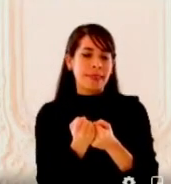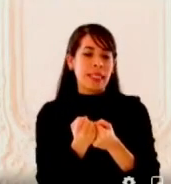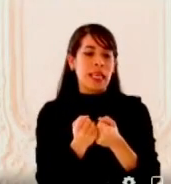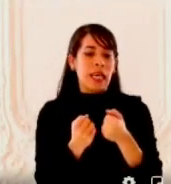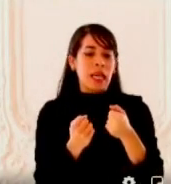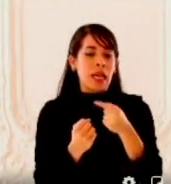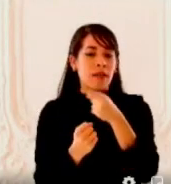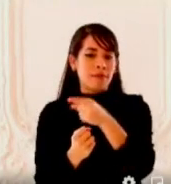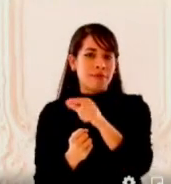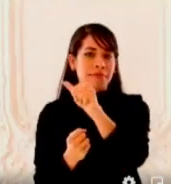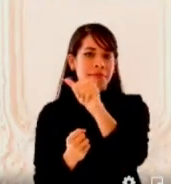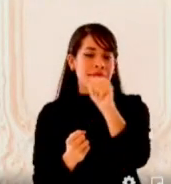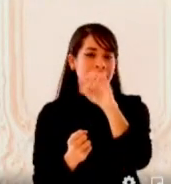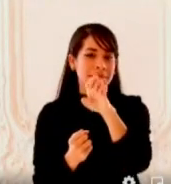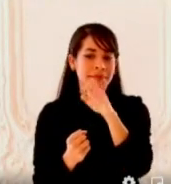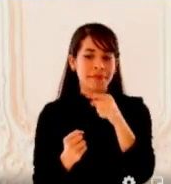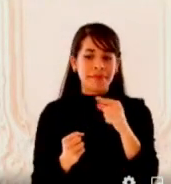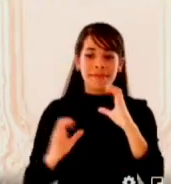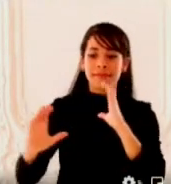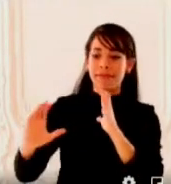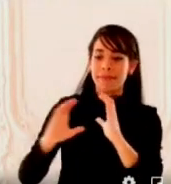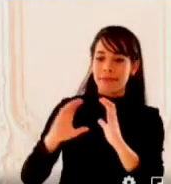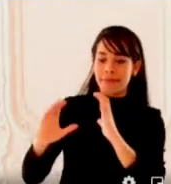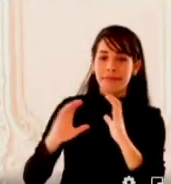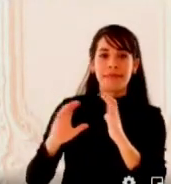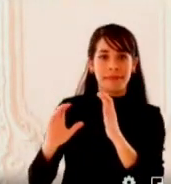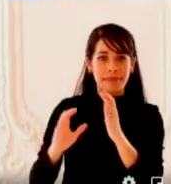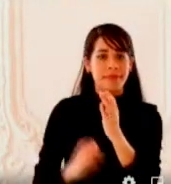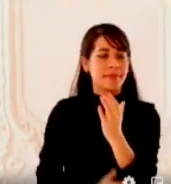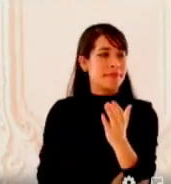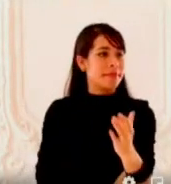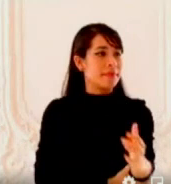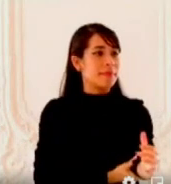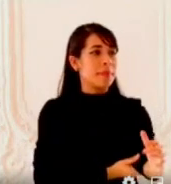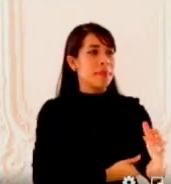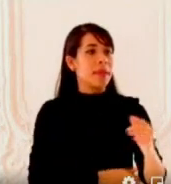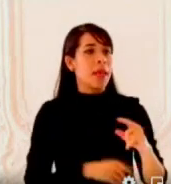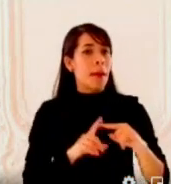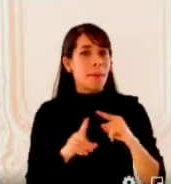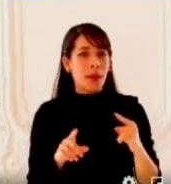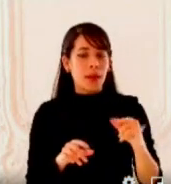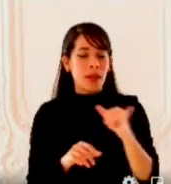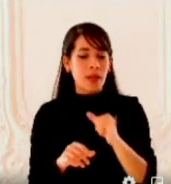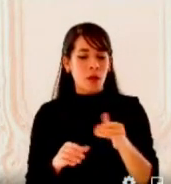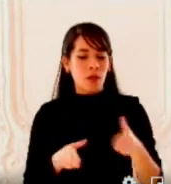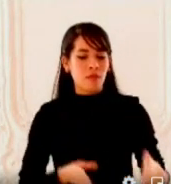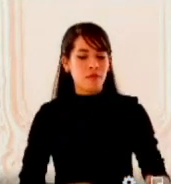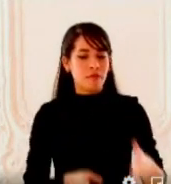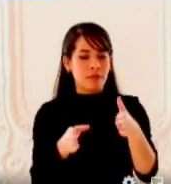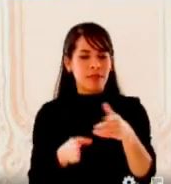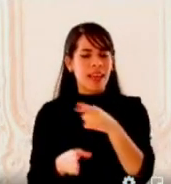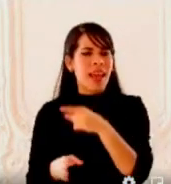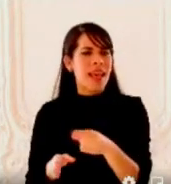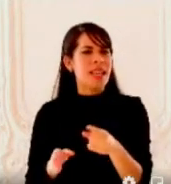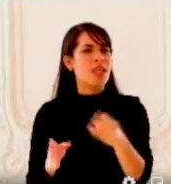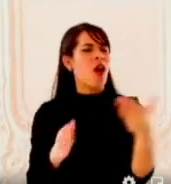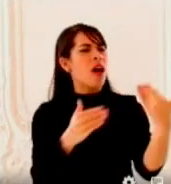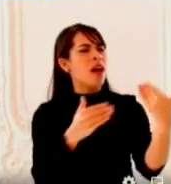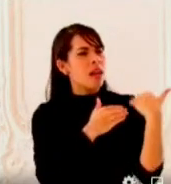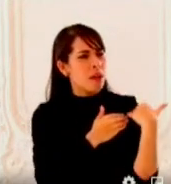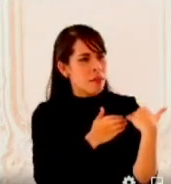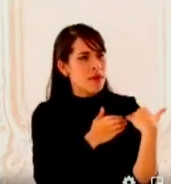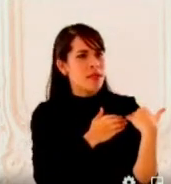comunicación. Sin embargo, bajo la jurisdicción de la Autoridad de Carretera y Transportación, corresponde el alumbrado de lo que son